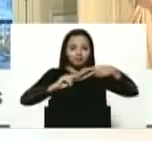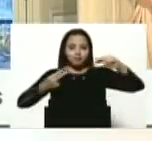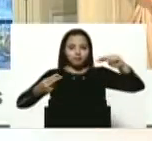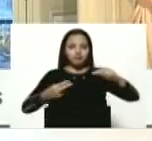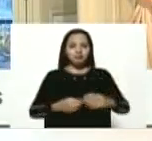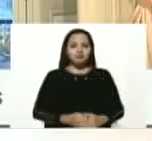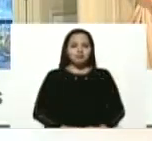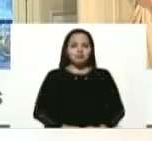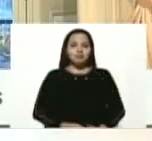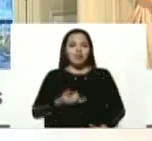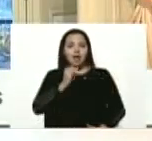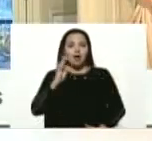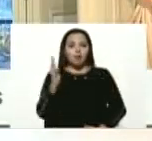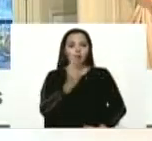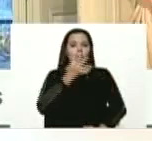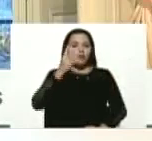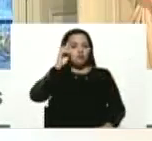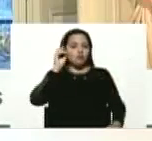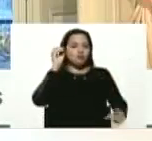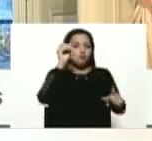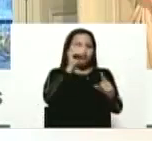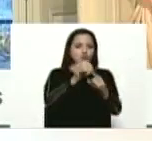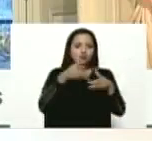Ahora estamos en el cuarto vértice